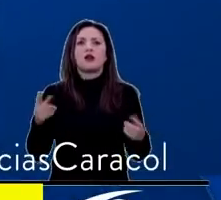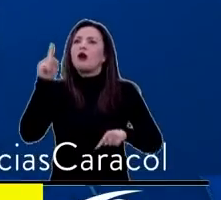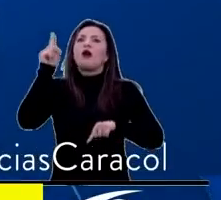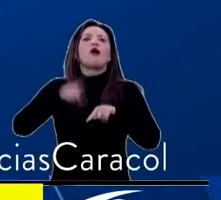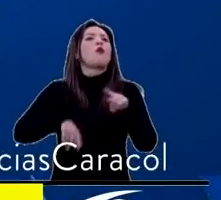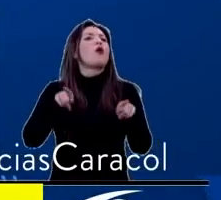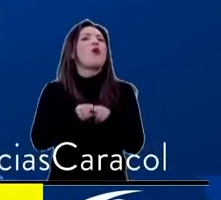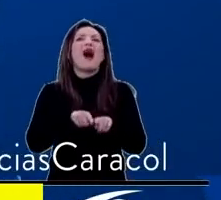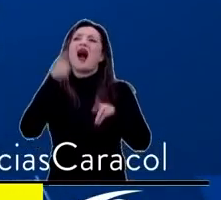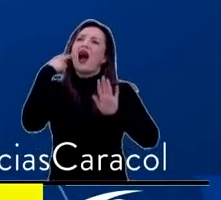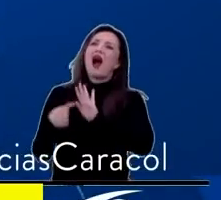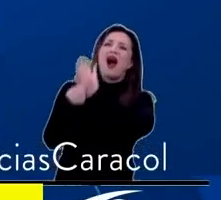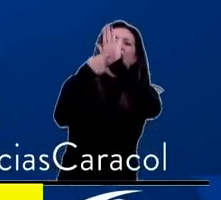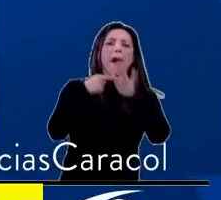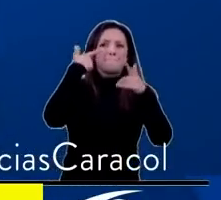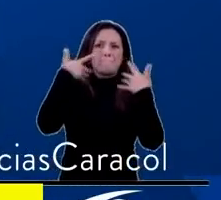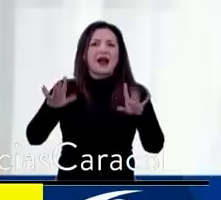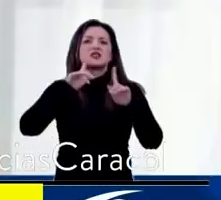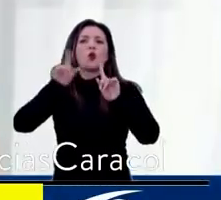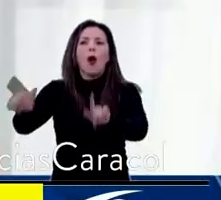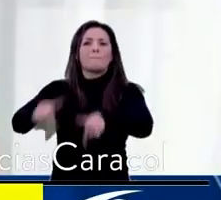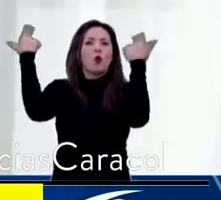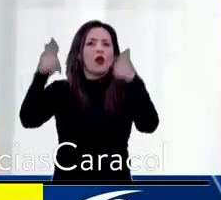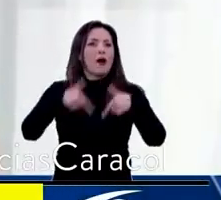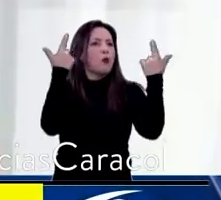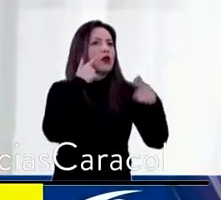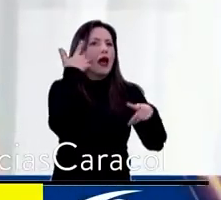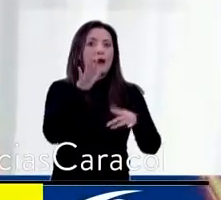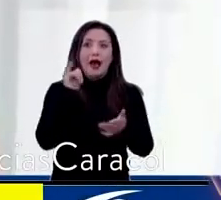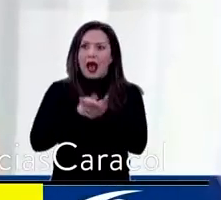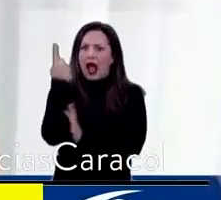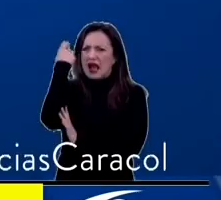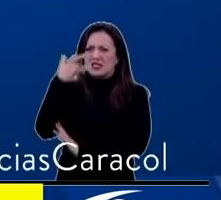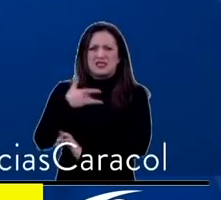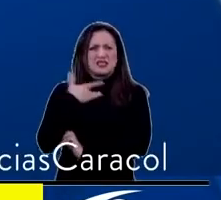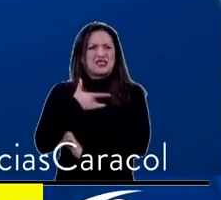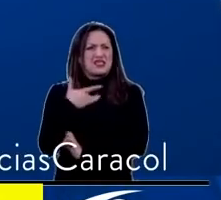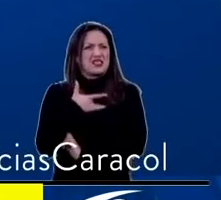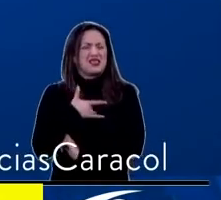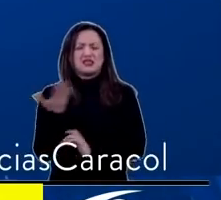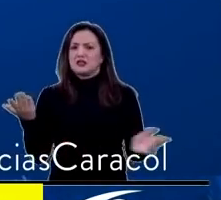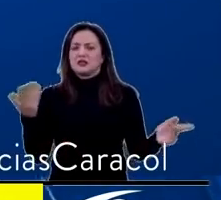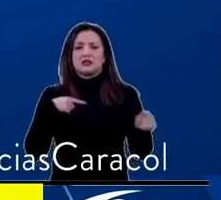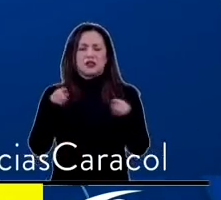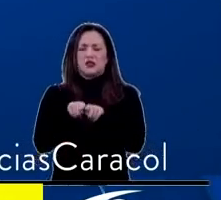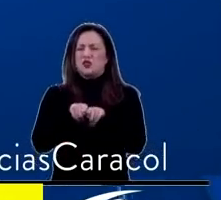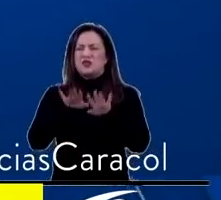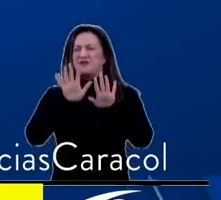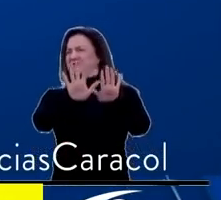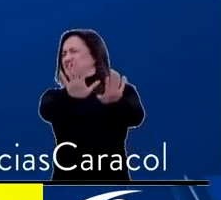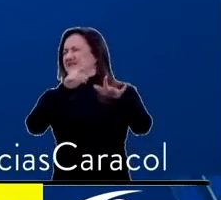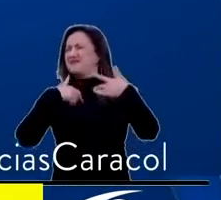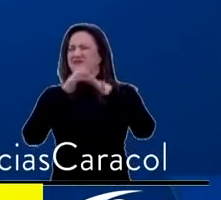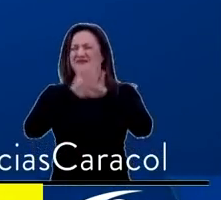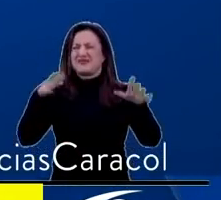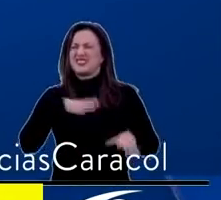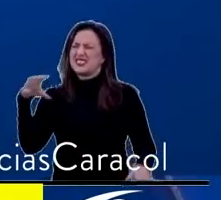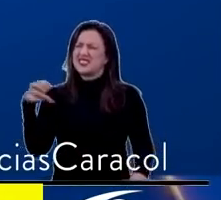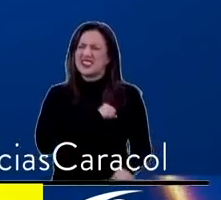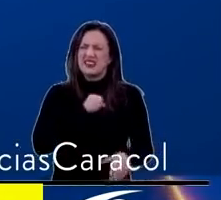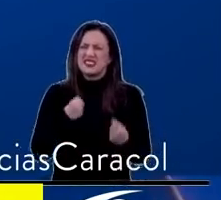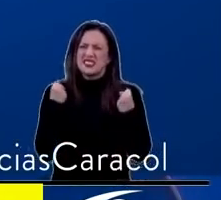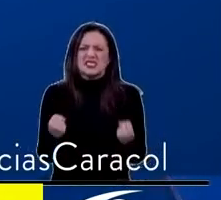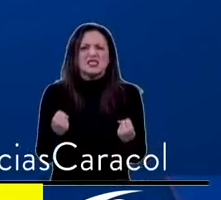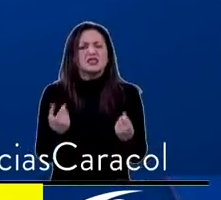en show, esto es una burla de verdad, lo que pasó ayer fue una burla. Ayer me sentía, me desconecté de la audiencia, de la rabia, de la impotencia que me